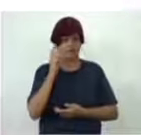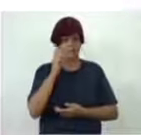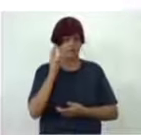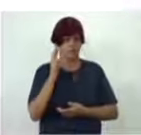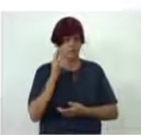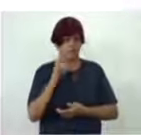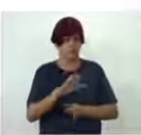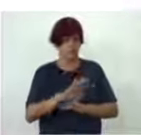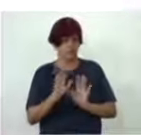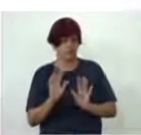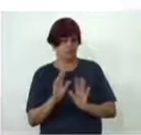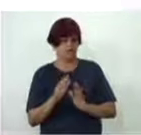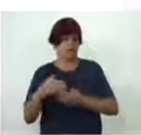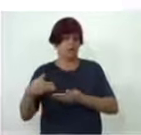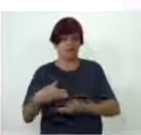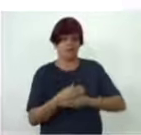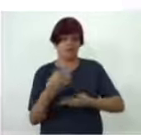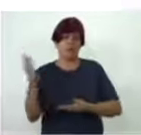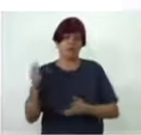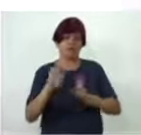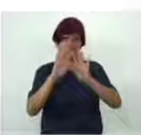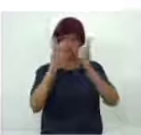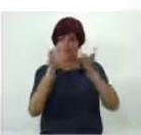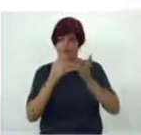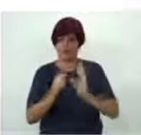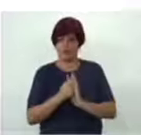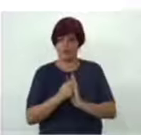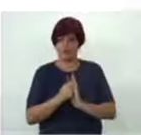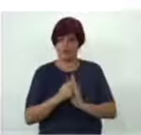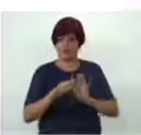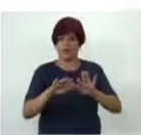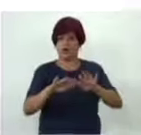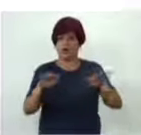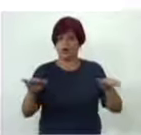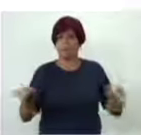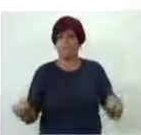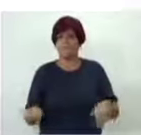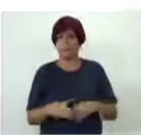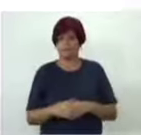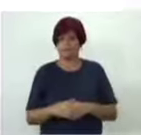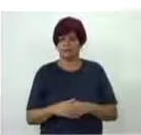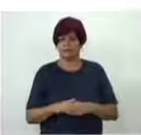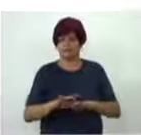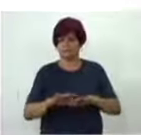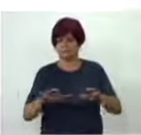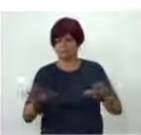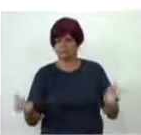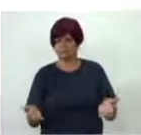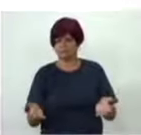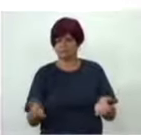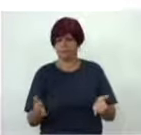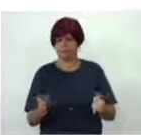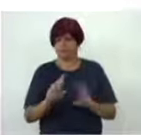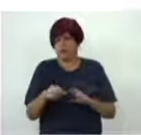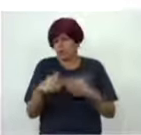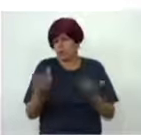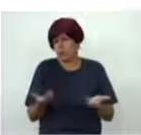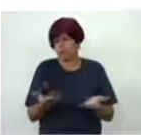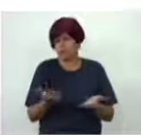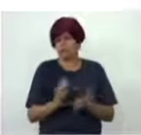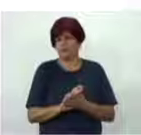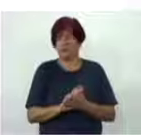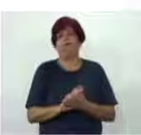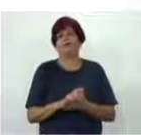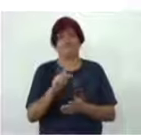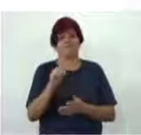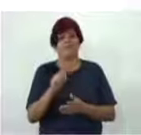del conjunto inicial. La muñeca nos trajo figuras para adornar los manteles del salón. ¿Qué figuras son? Entonces, ahí donde